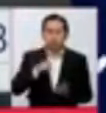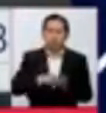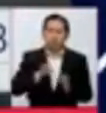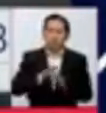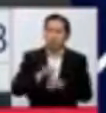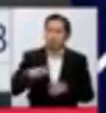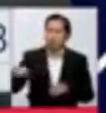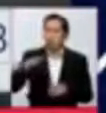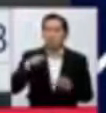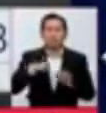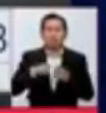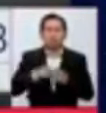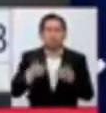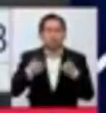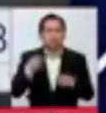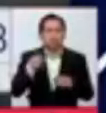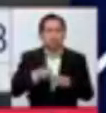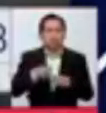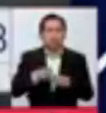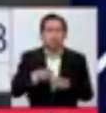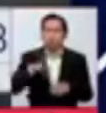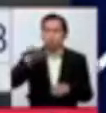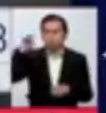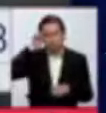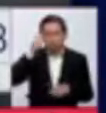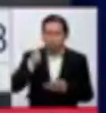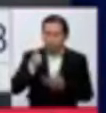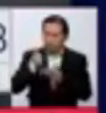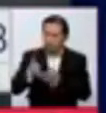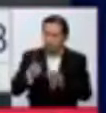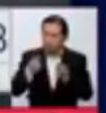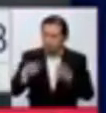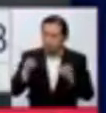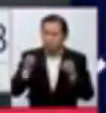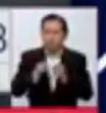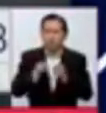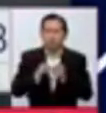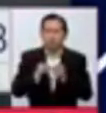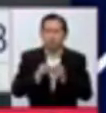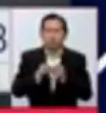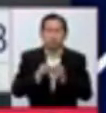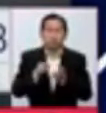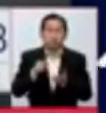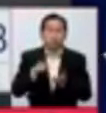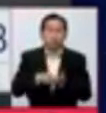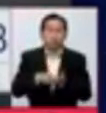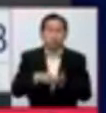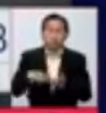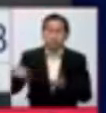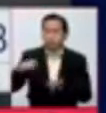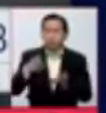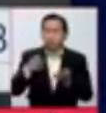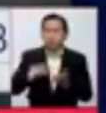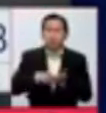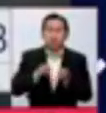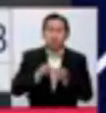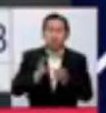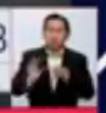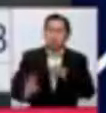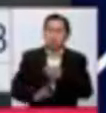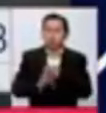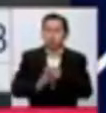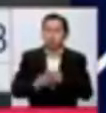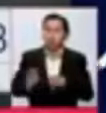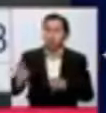es compleja, el Estado ha hecho bastantes esfuerzos, particularmente en este caso, para generar una suerte de protección o